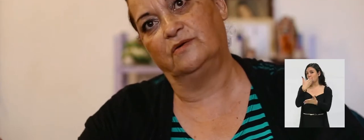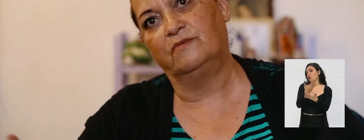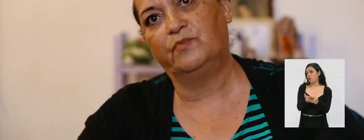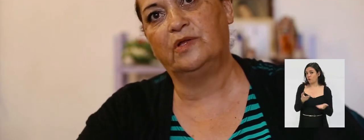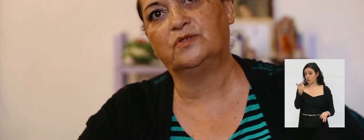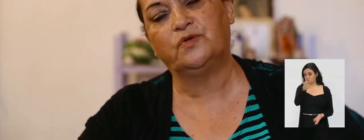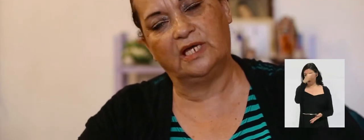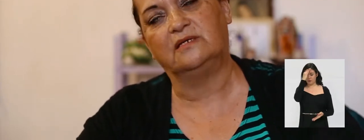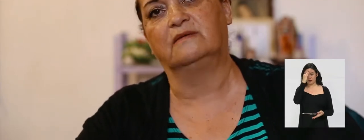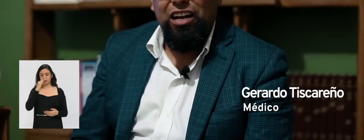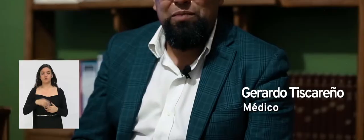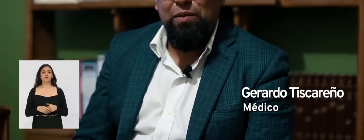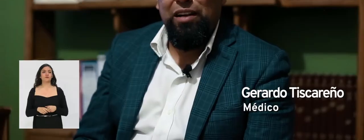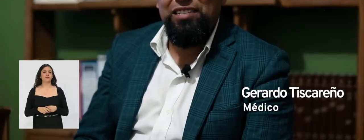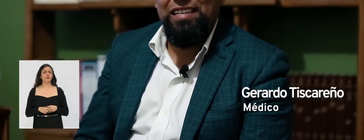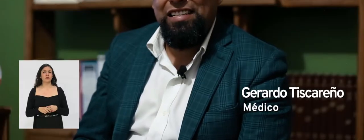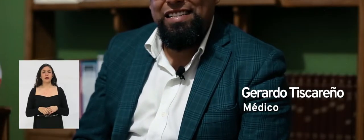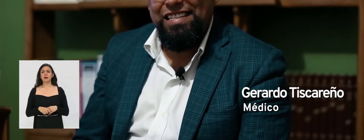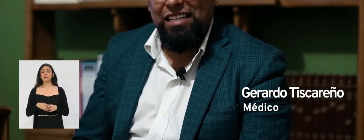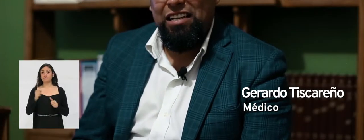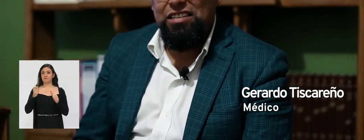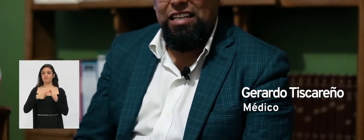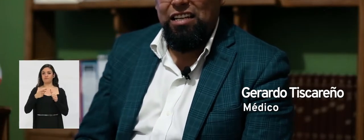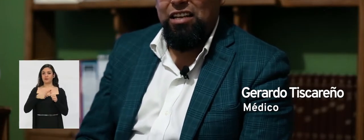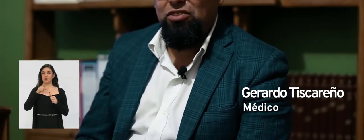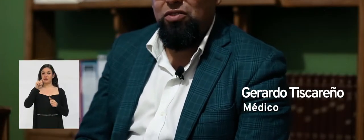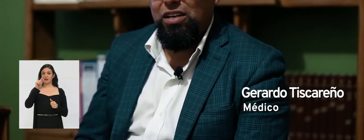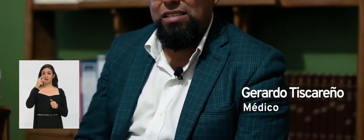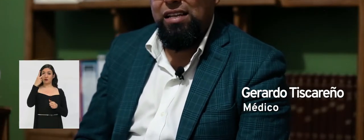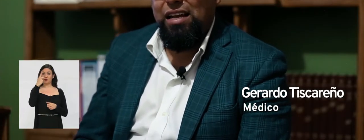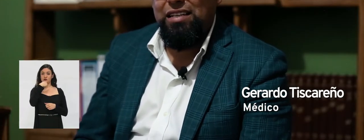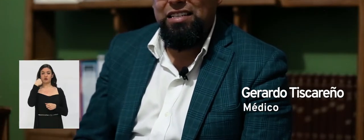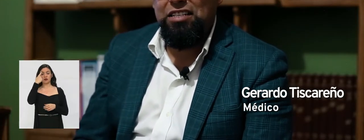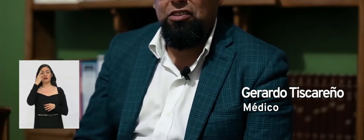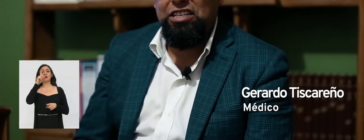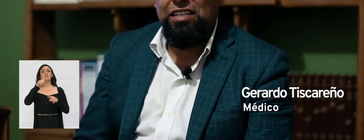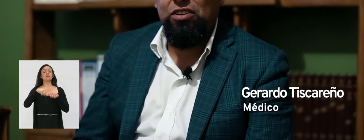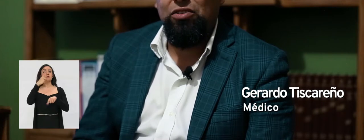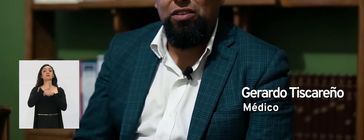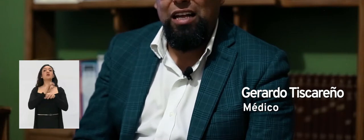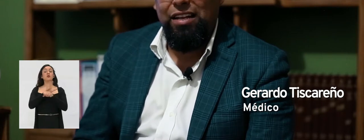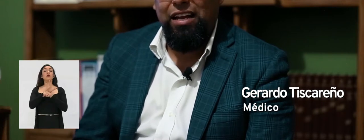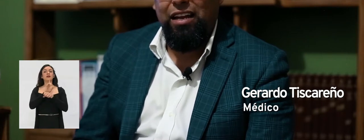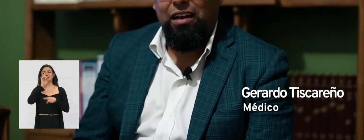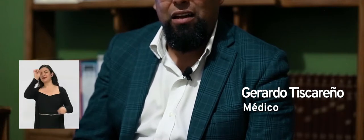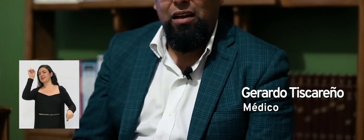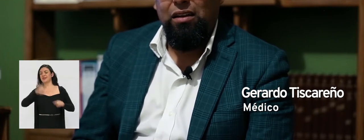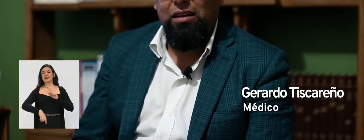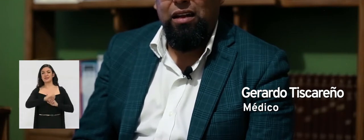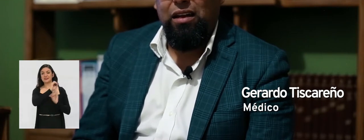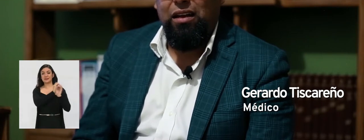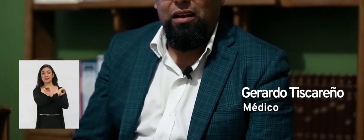que yo puedo sugerir. Las primeras de 72 horas es la desintoxicación total